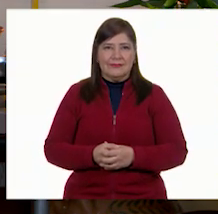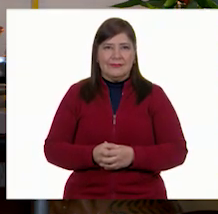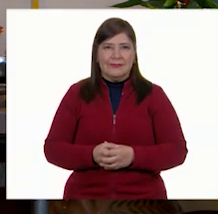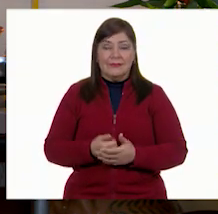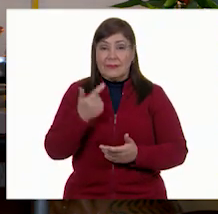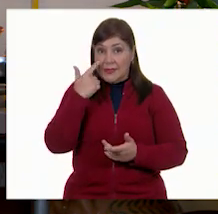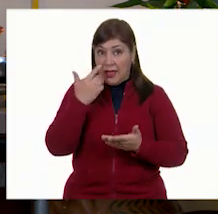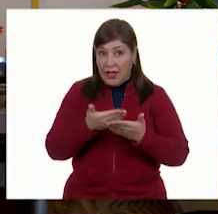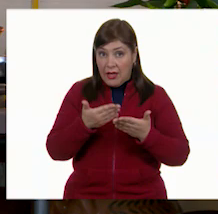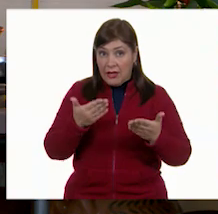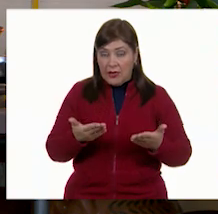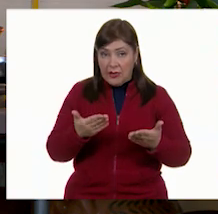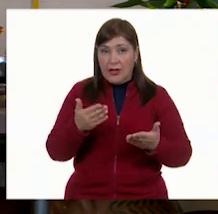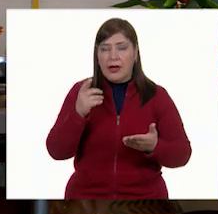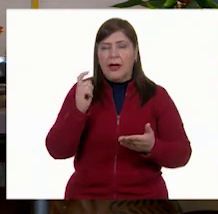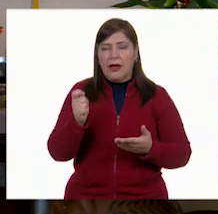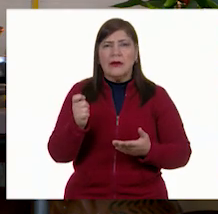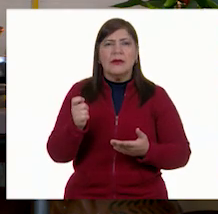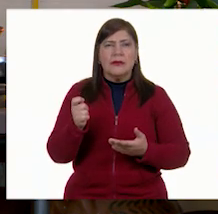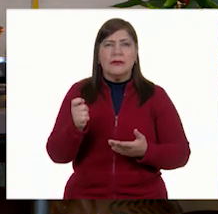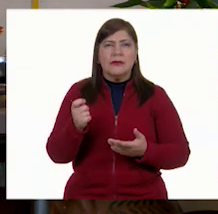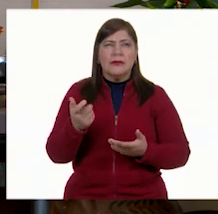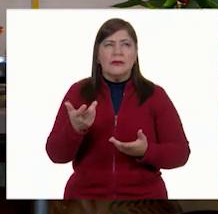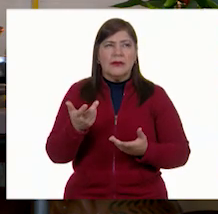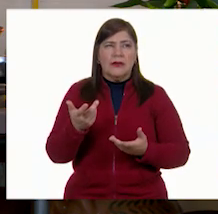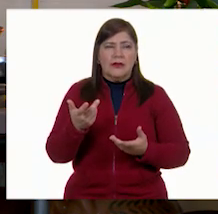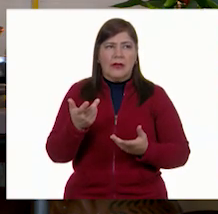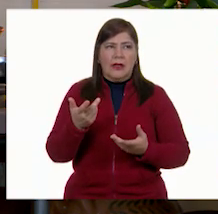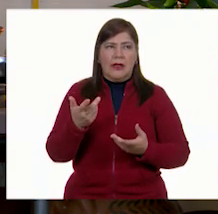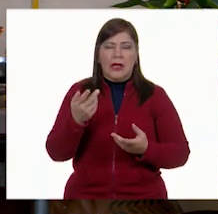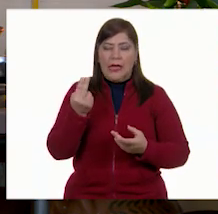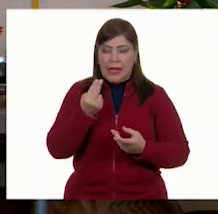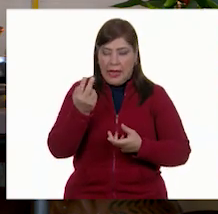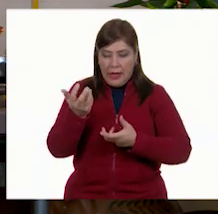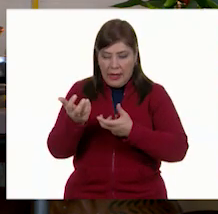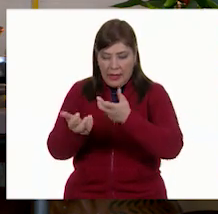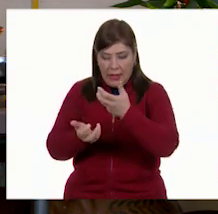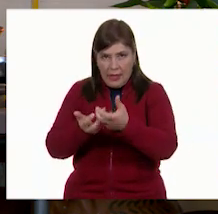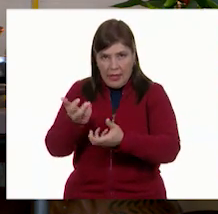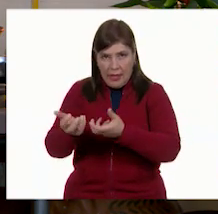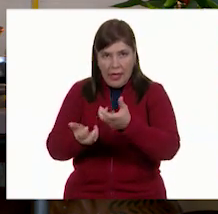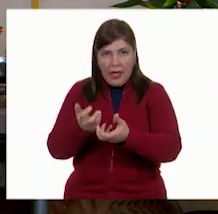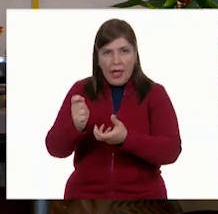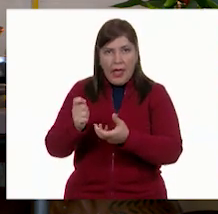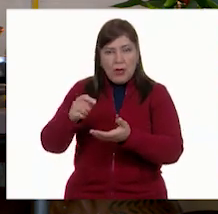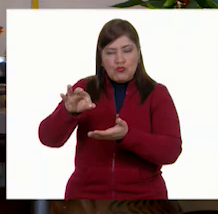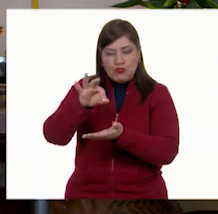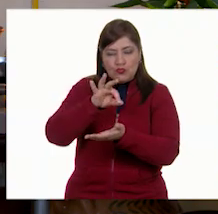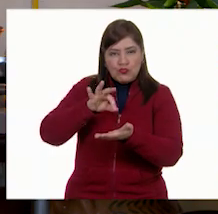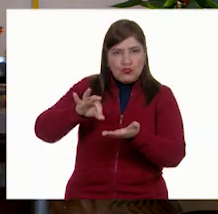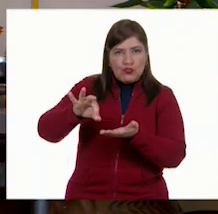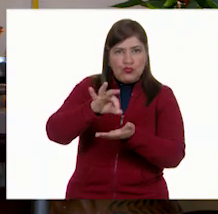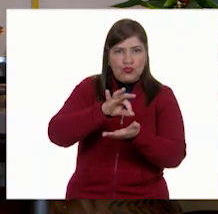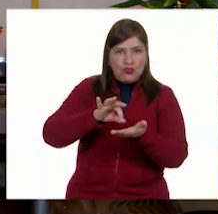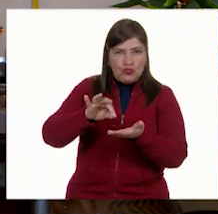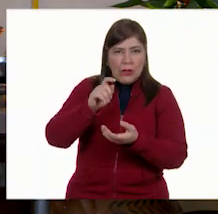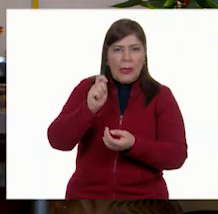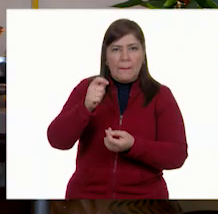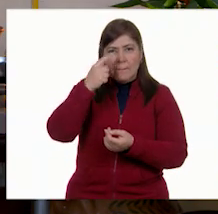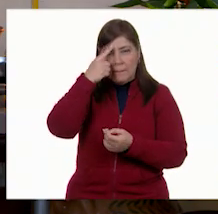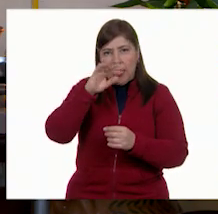Y ahora vamos a poner a calentar el aceite para rellenar